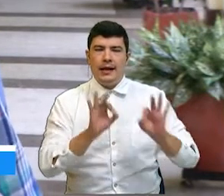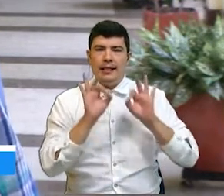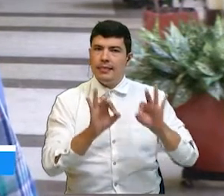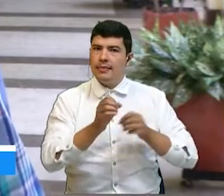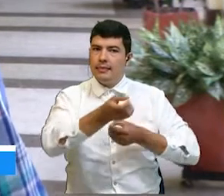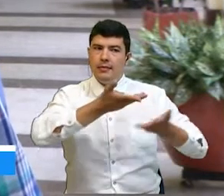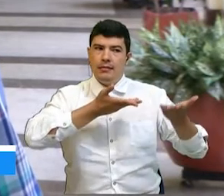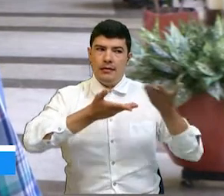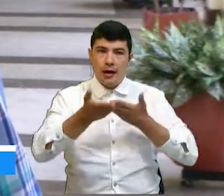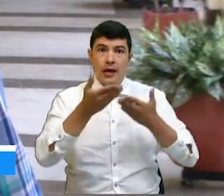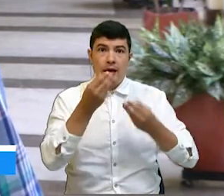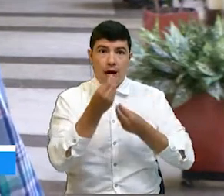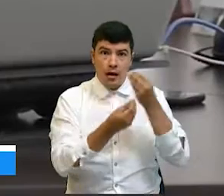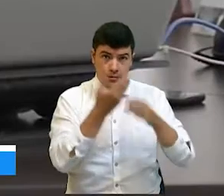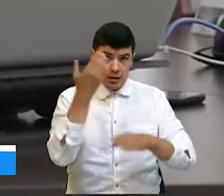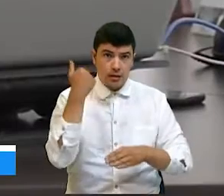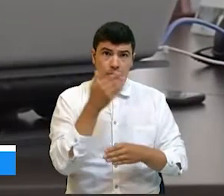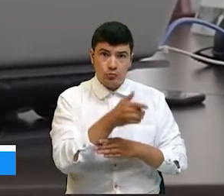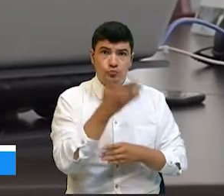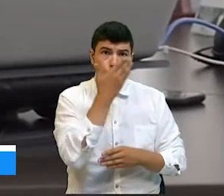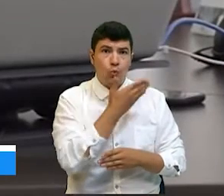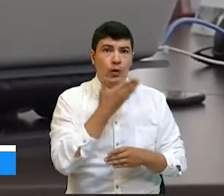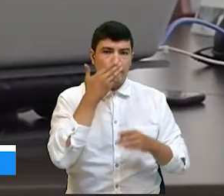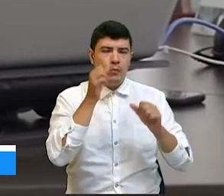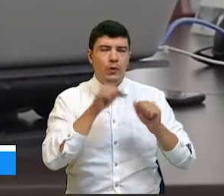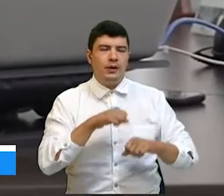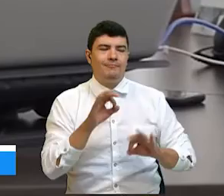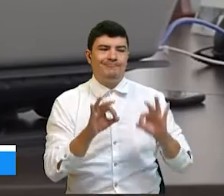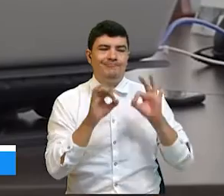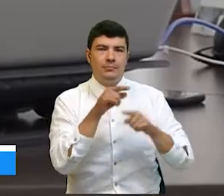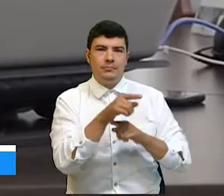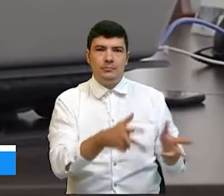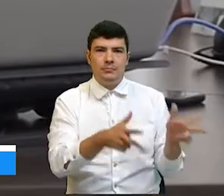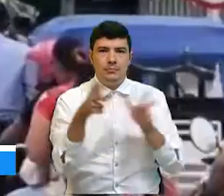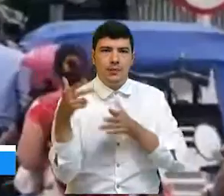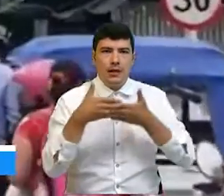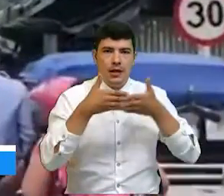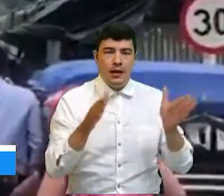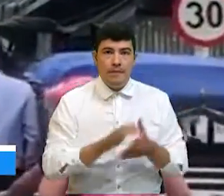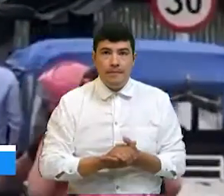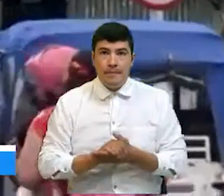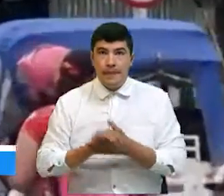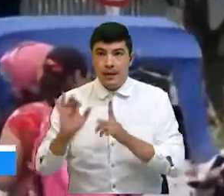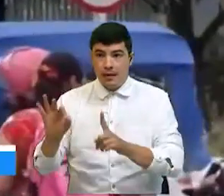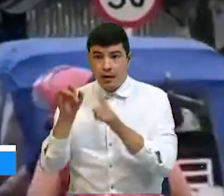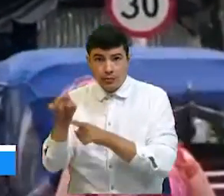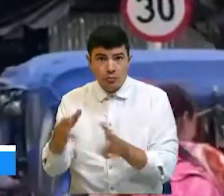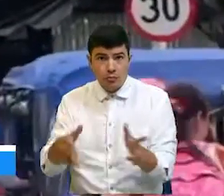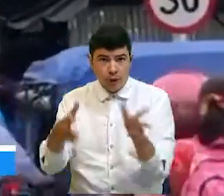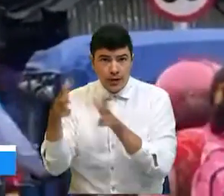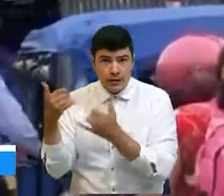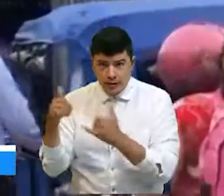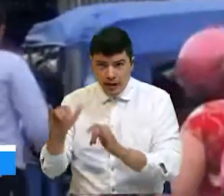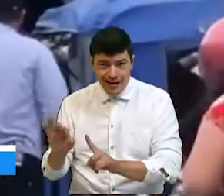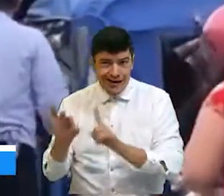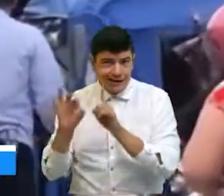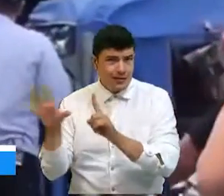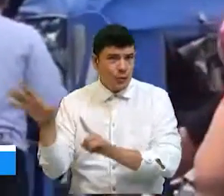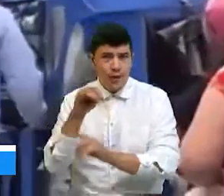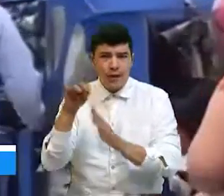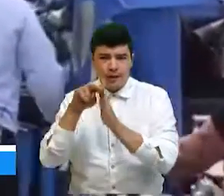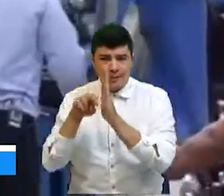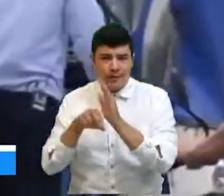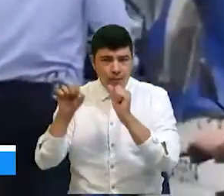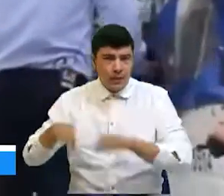solicitando de haciendo las pruebas necesarias representantes del fondo de adaptar indicaron que el puente cuenta con todas las garantías para la